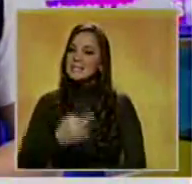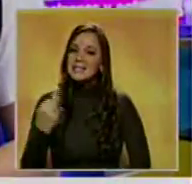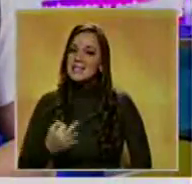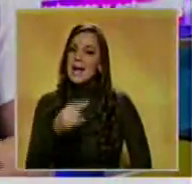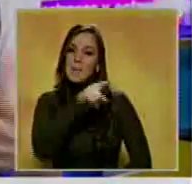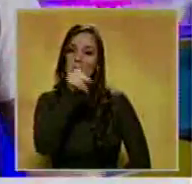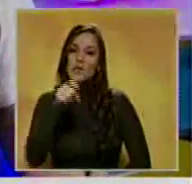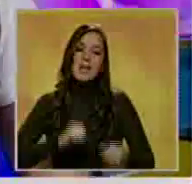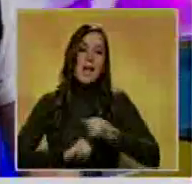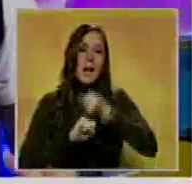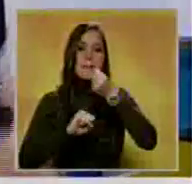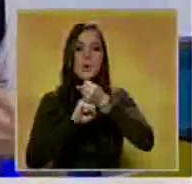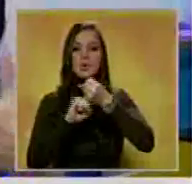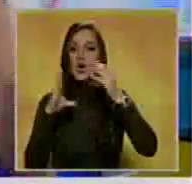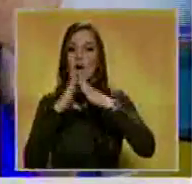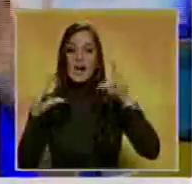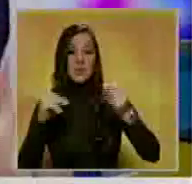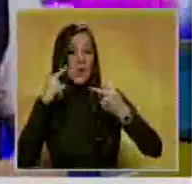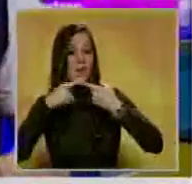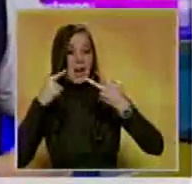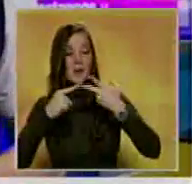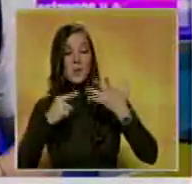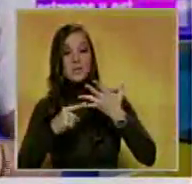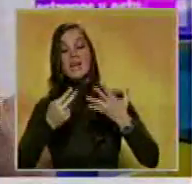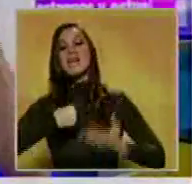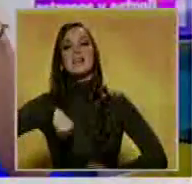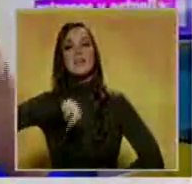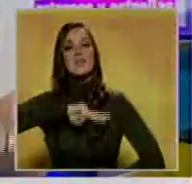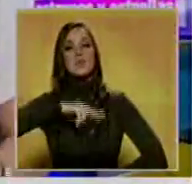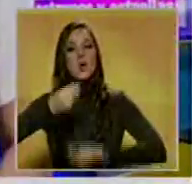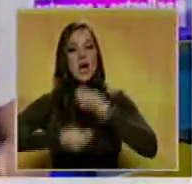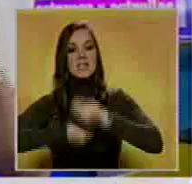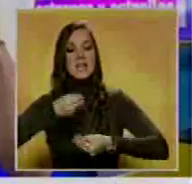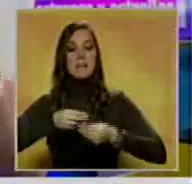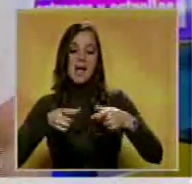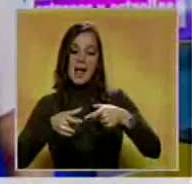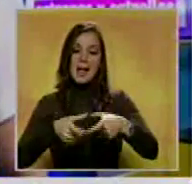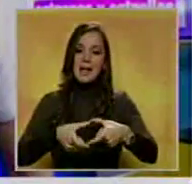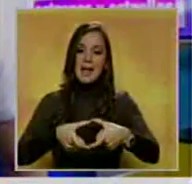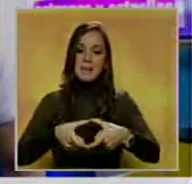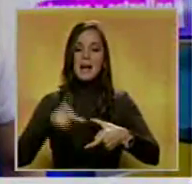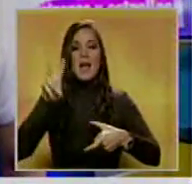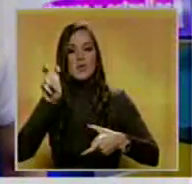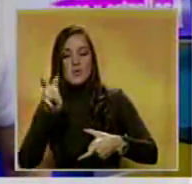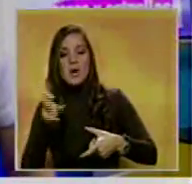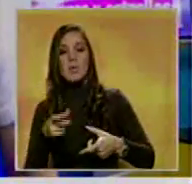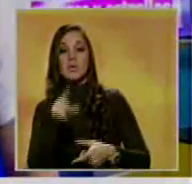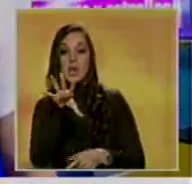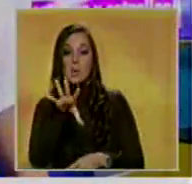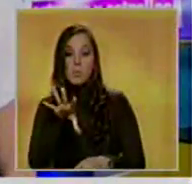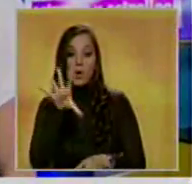apoyo incondicional a todo lo que hacemos, sobre todo a esta segunda producción solitaria que se llama Romance Dance. La pueden conseguir en